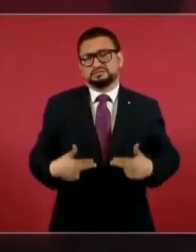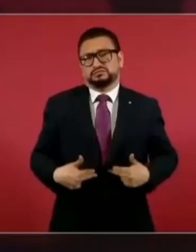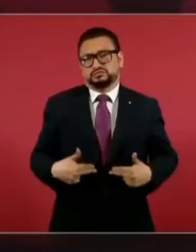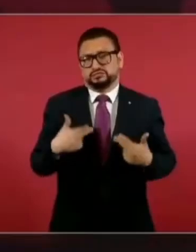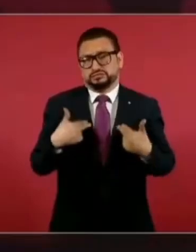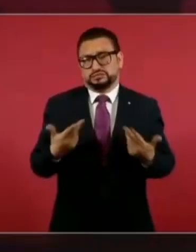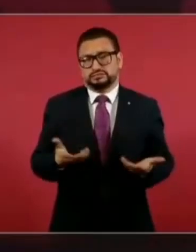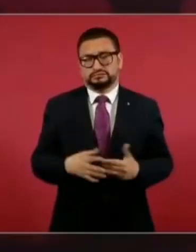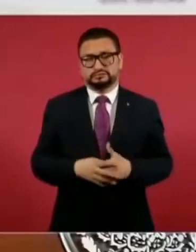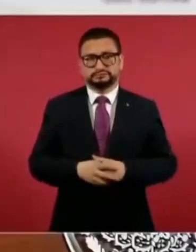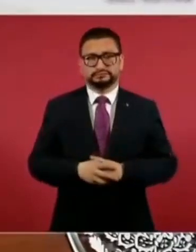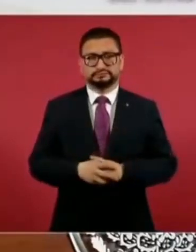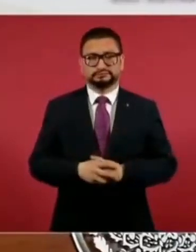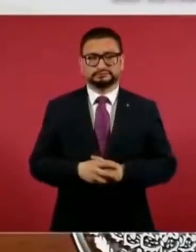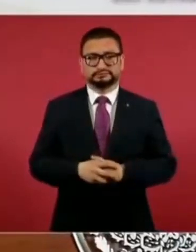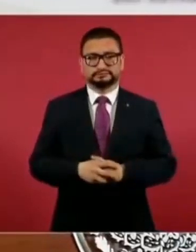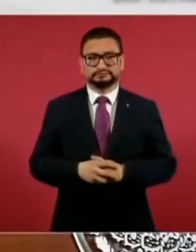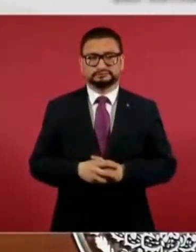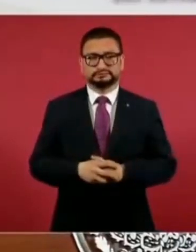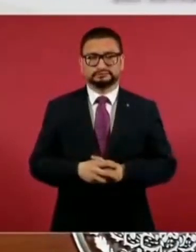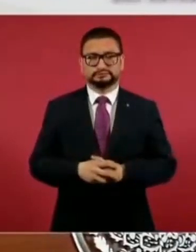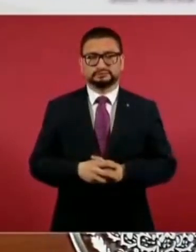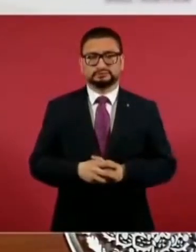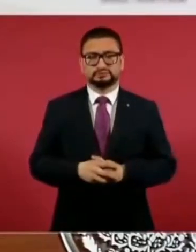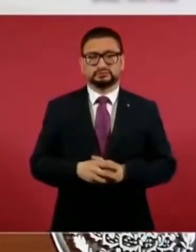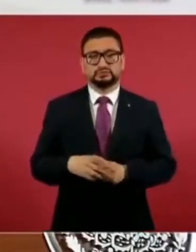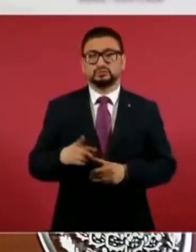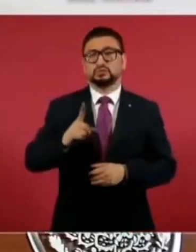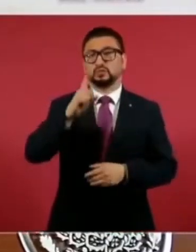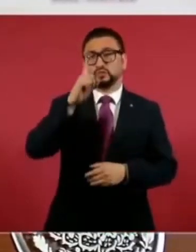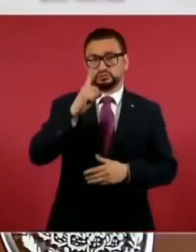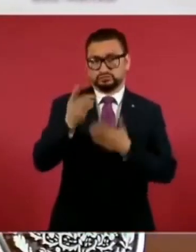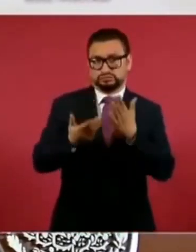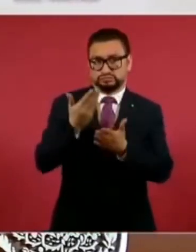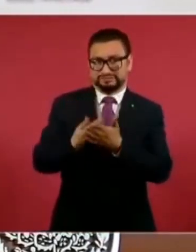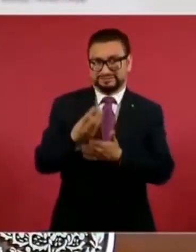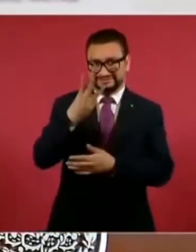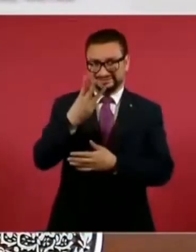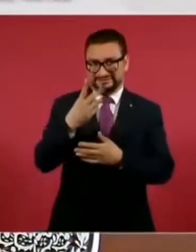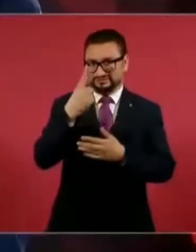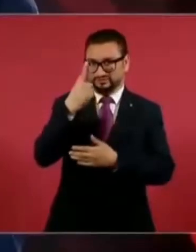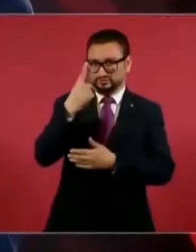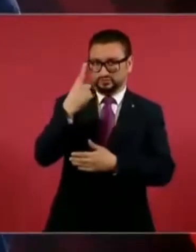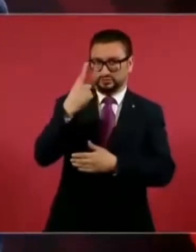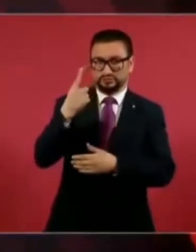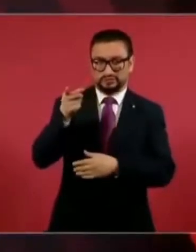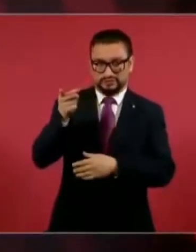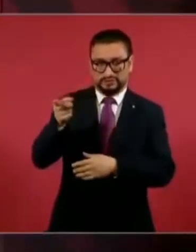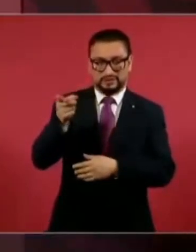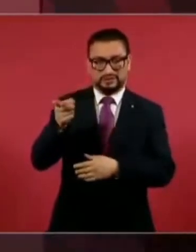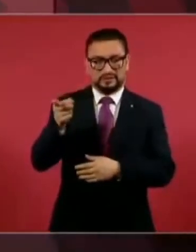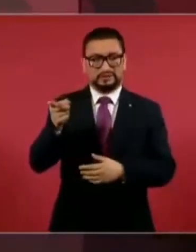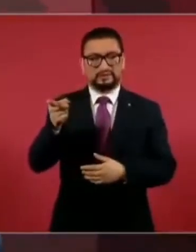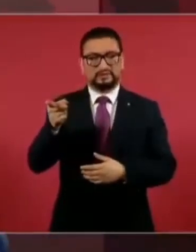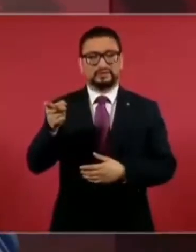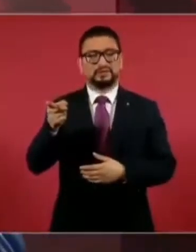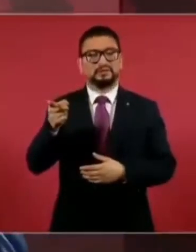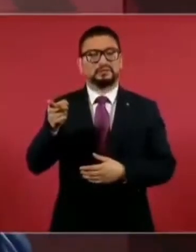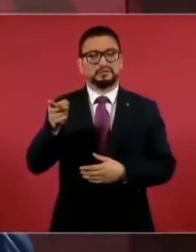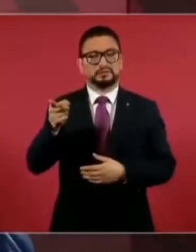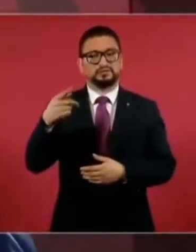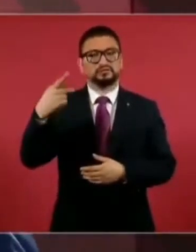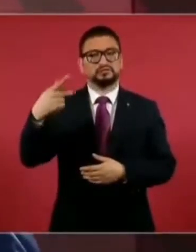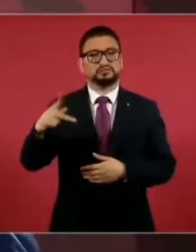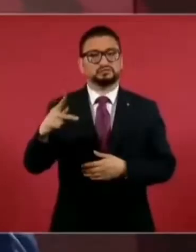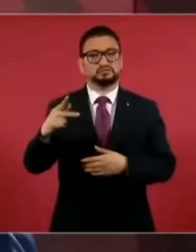¿no? Uno de los que propuse fue el que en su